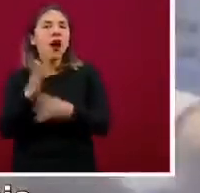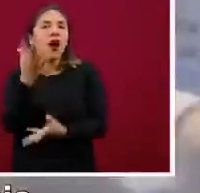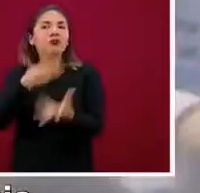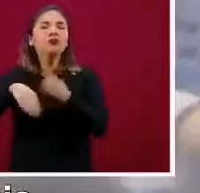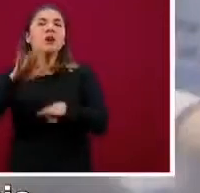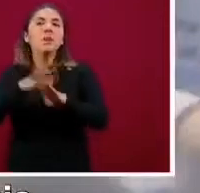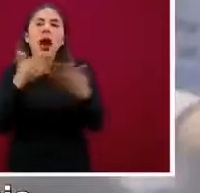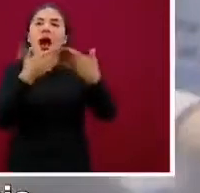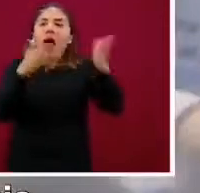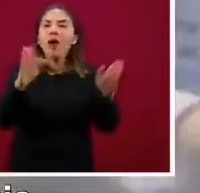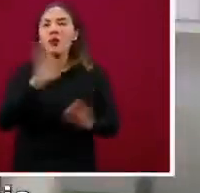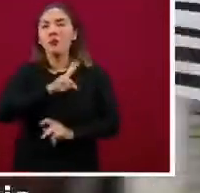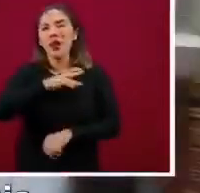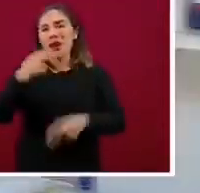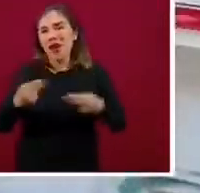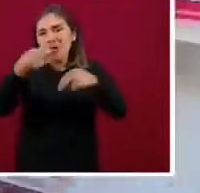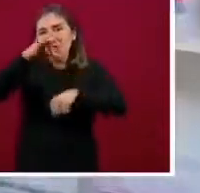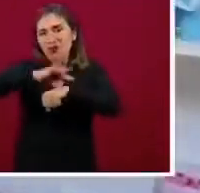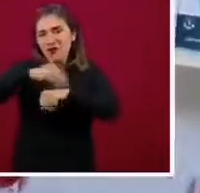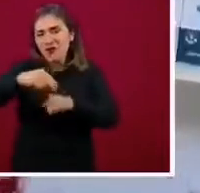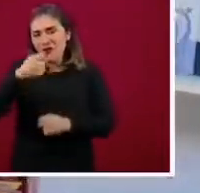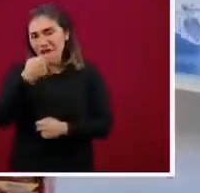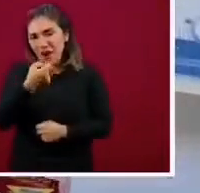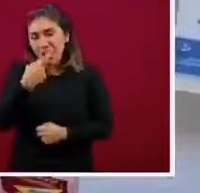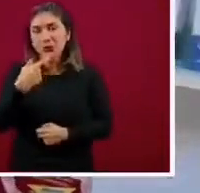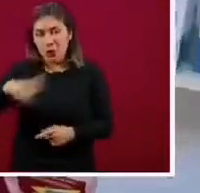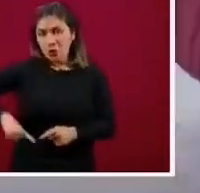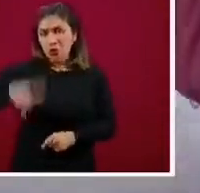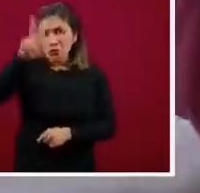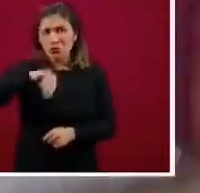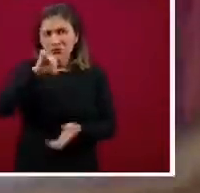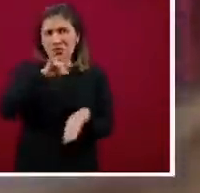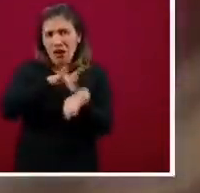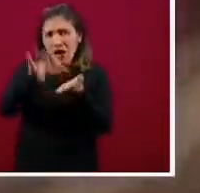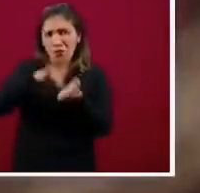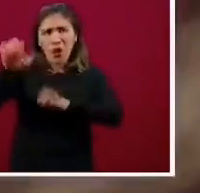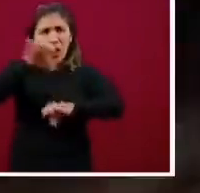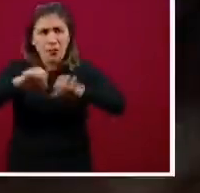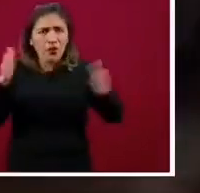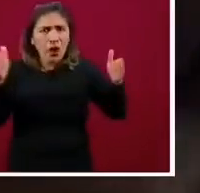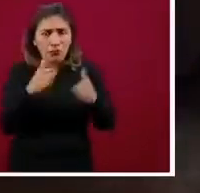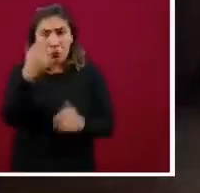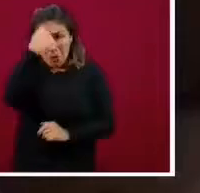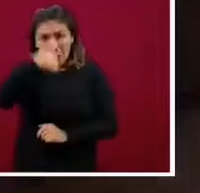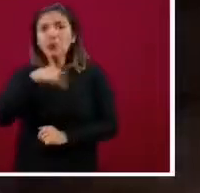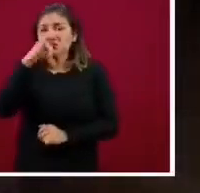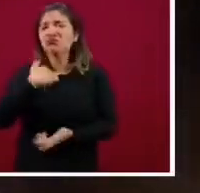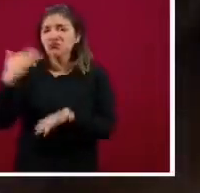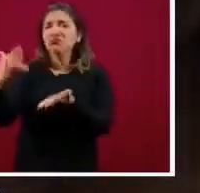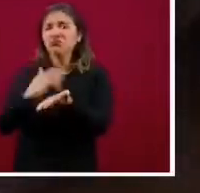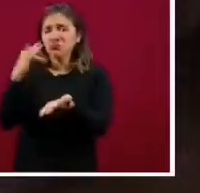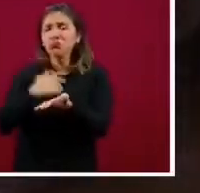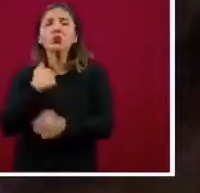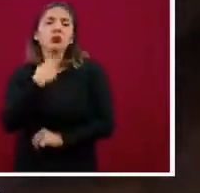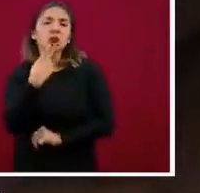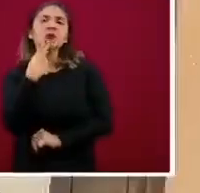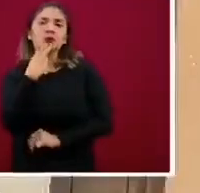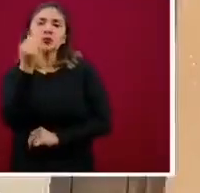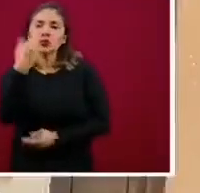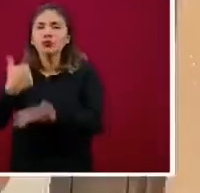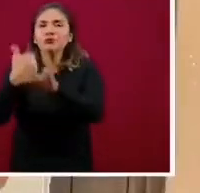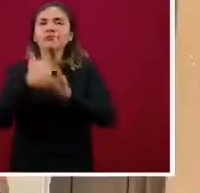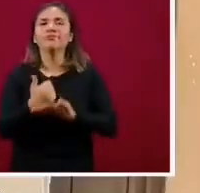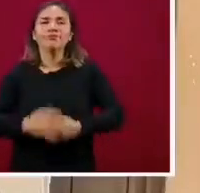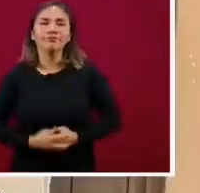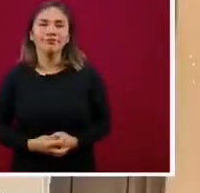nosotros obviamente surtamos más la farmacia. El gobierno sí apoya a los microempresarios, a mí me ha apoyado y